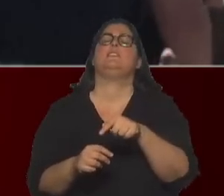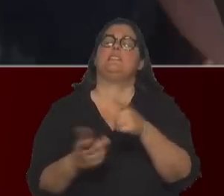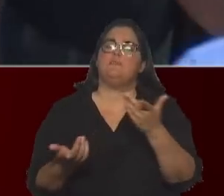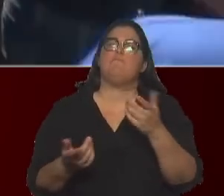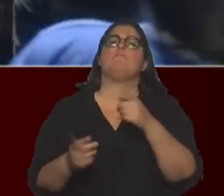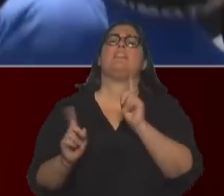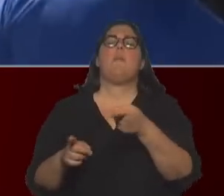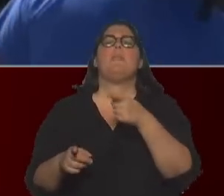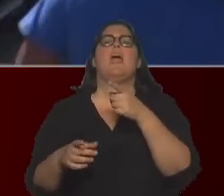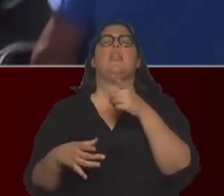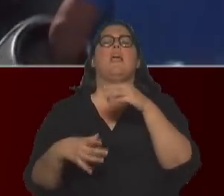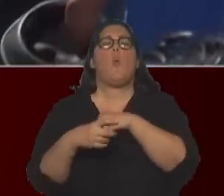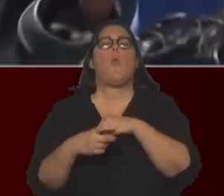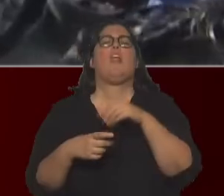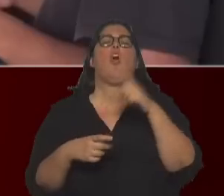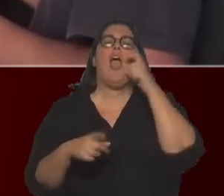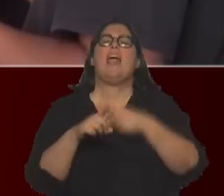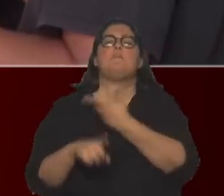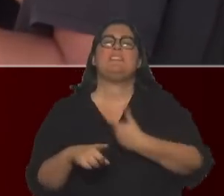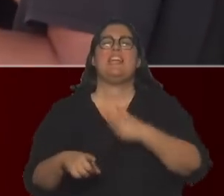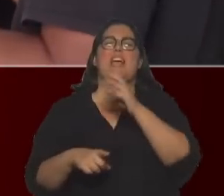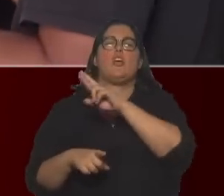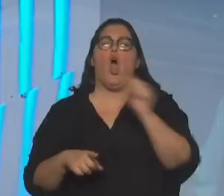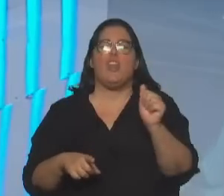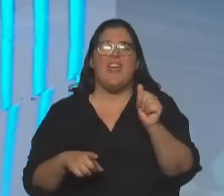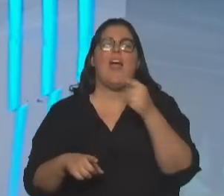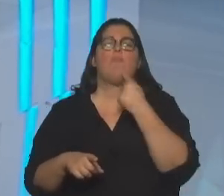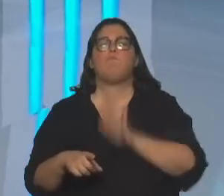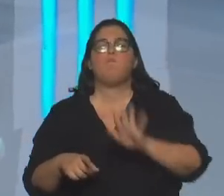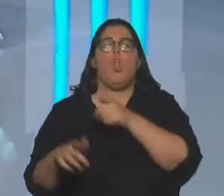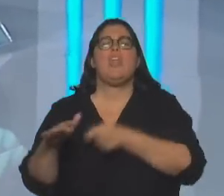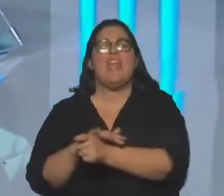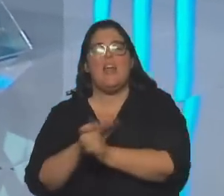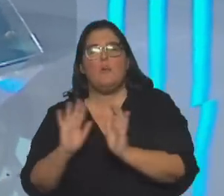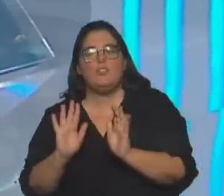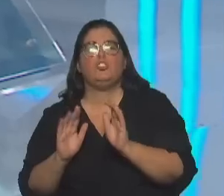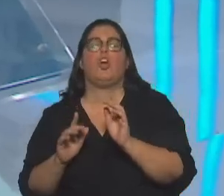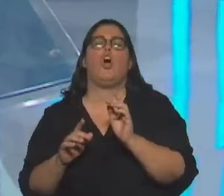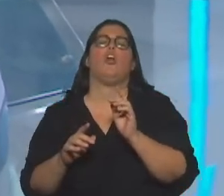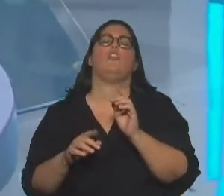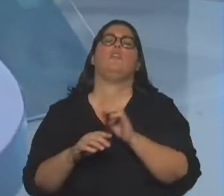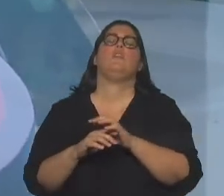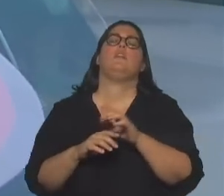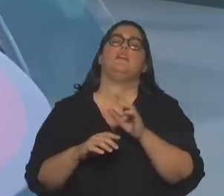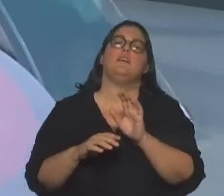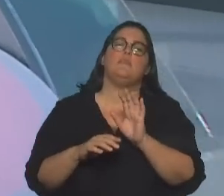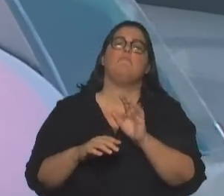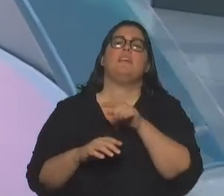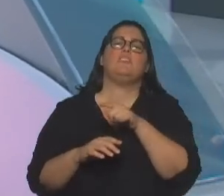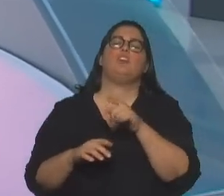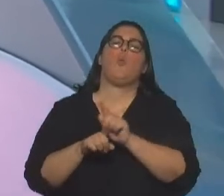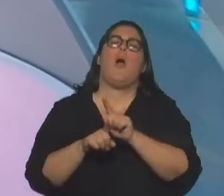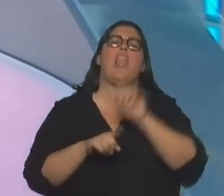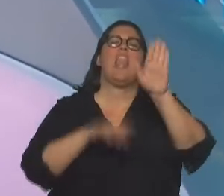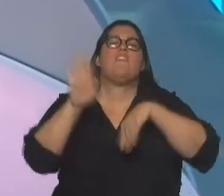de corrupción aparentemente manipulado dentro del marco del lawfare, ya dijo que esto se tenía que tomar precisamente como un